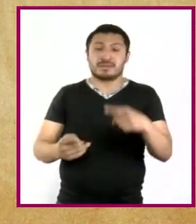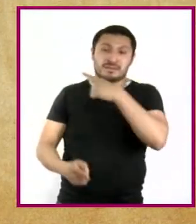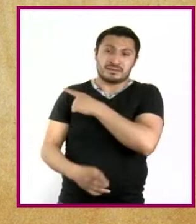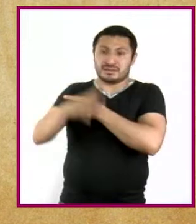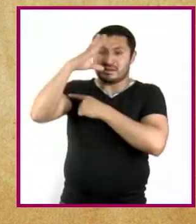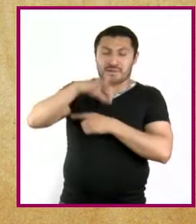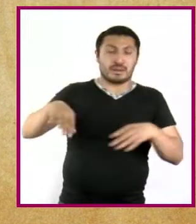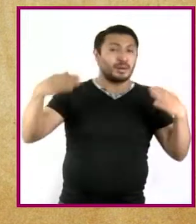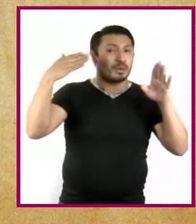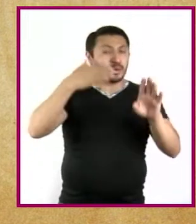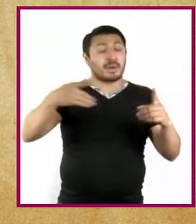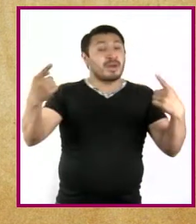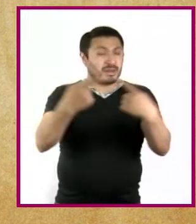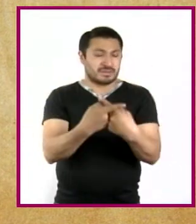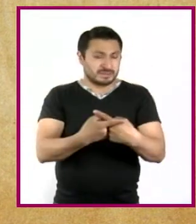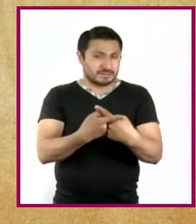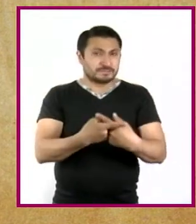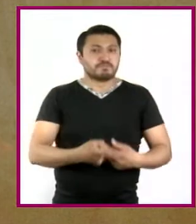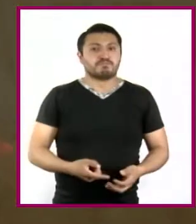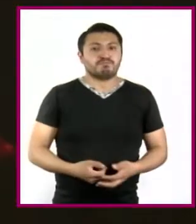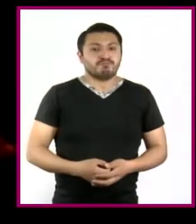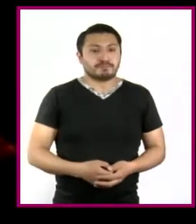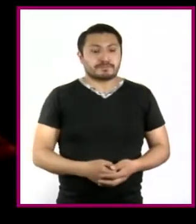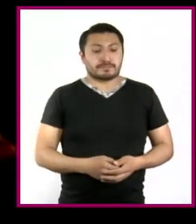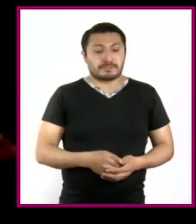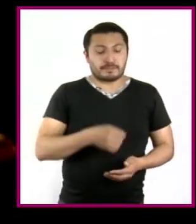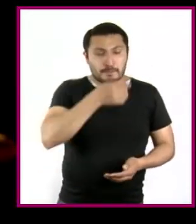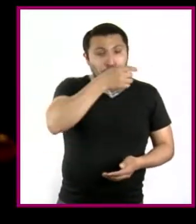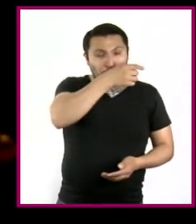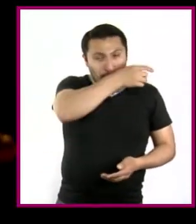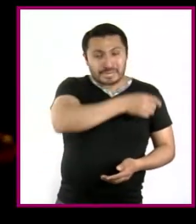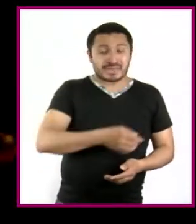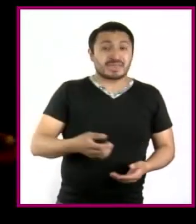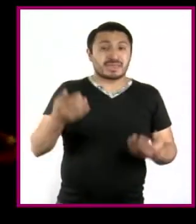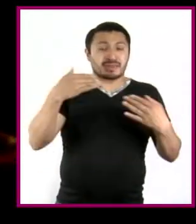en el sentido opuesto. Bajo la influencia de la